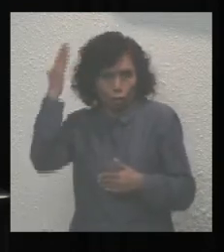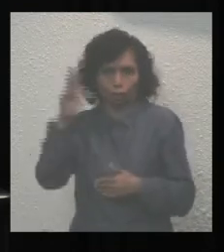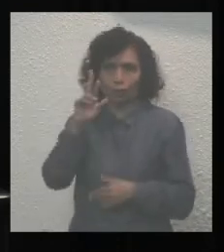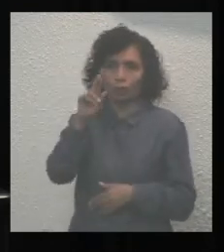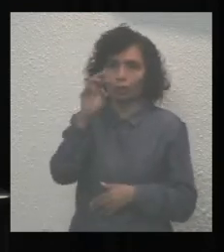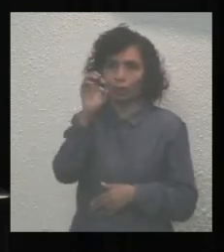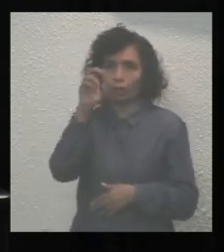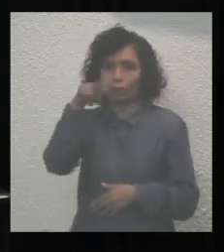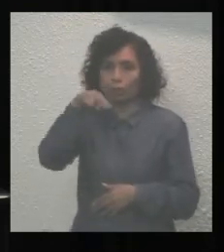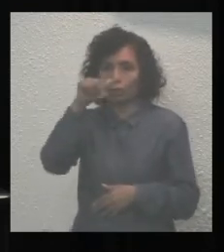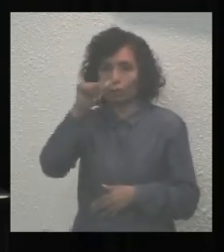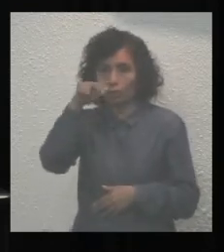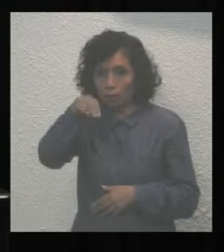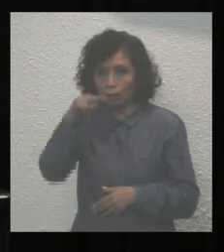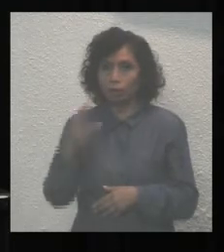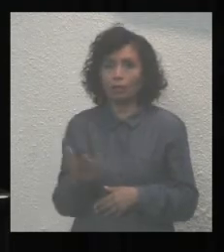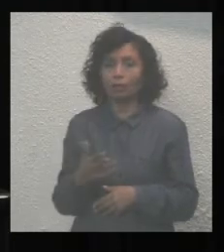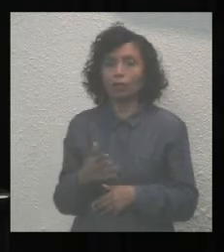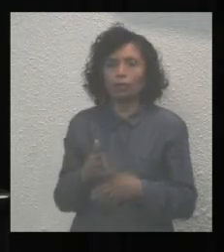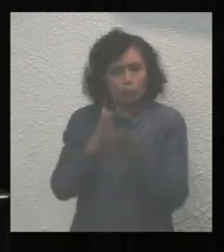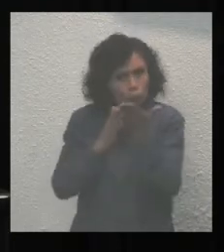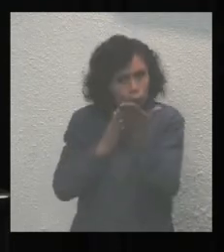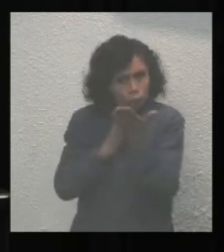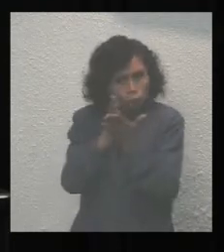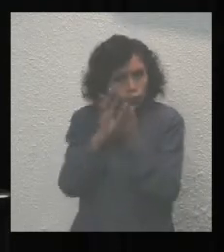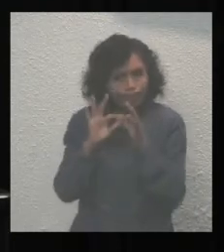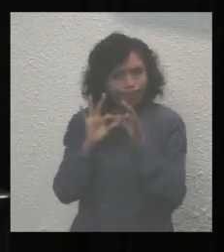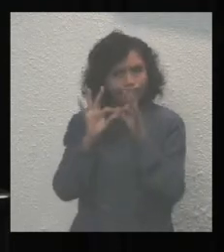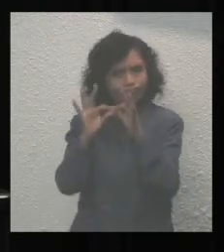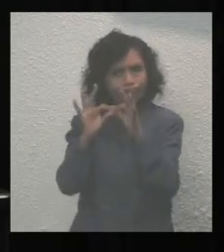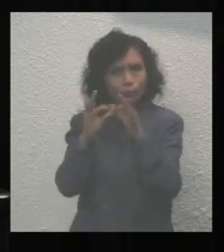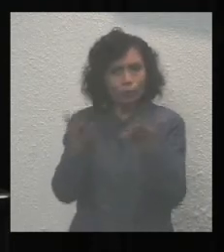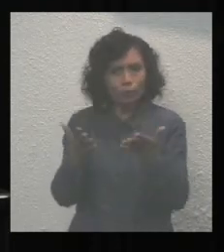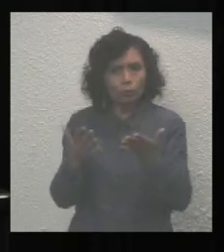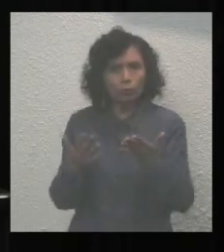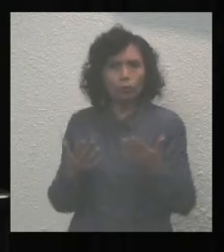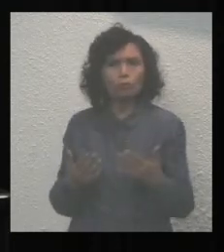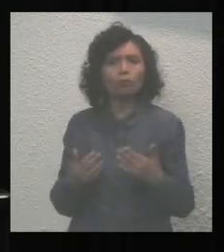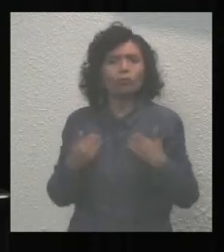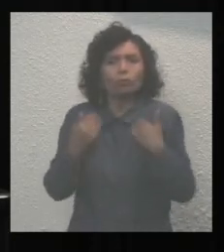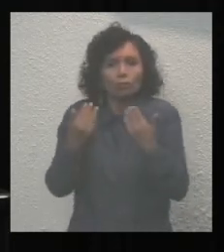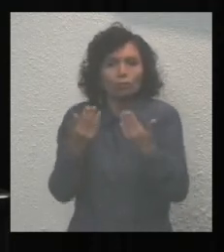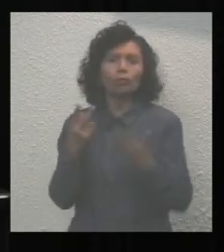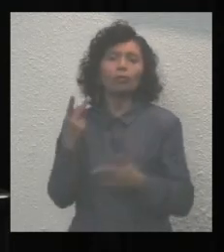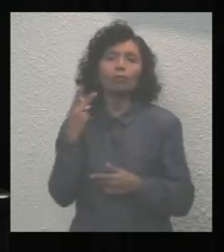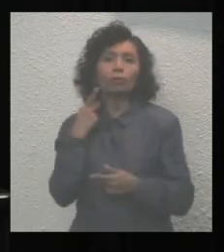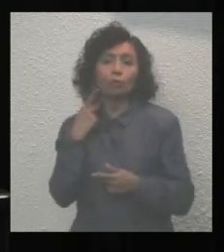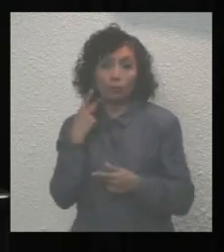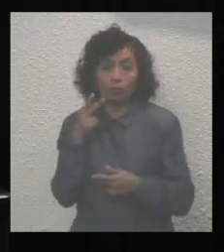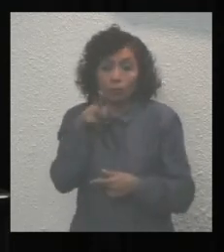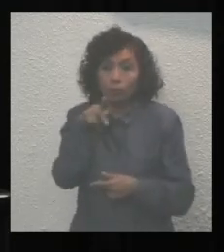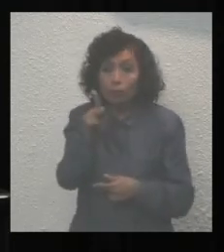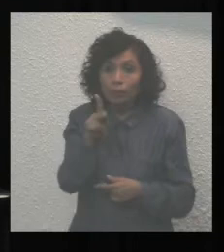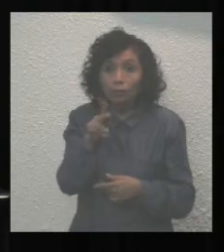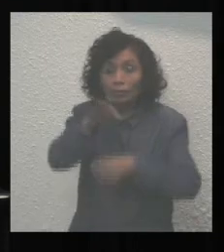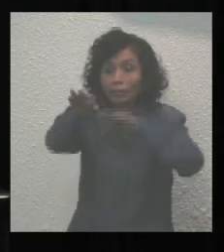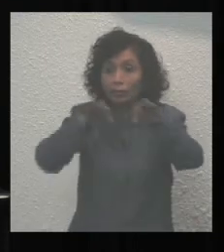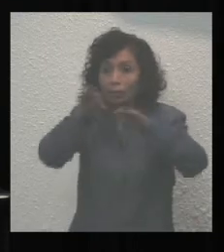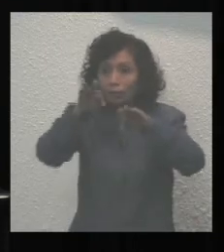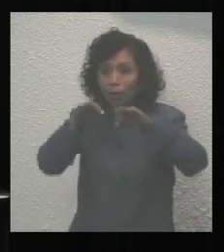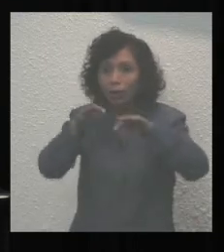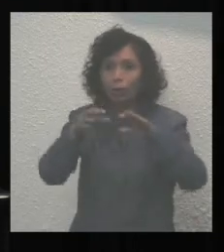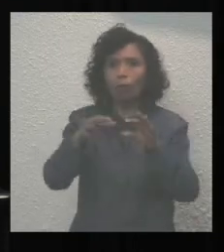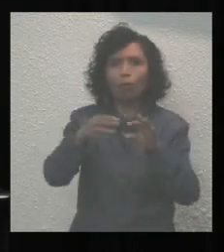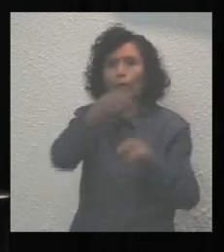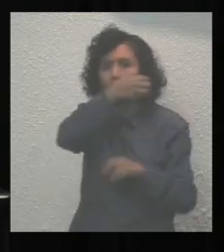tajonar marcaremos un rumbo de unidad convicción y voluntad política pero sobre todo de trabajo coordinado